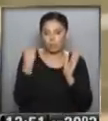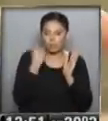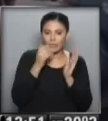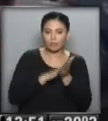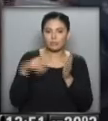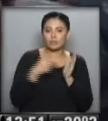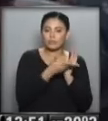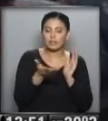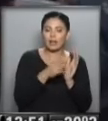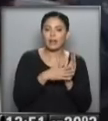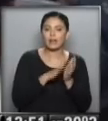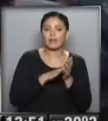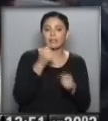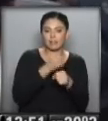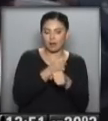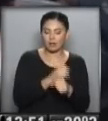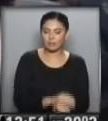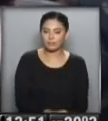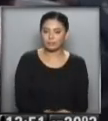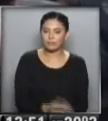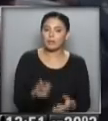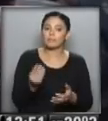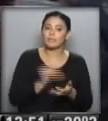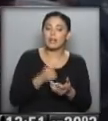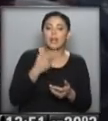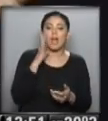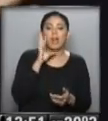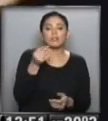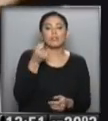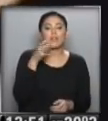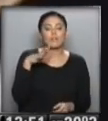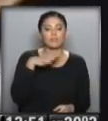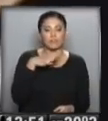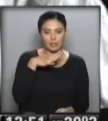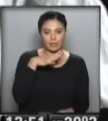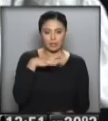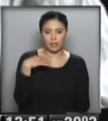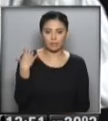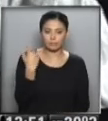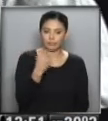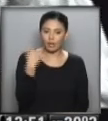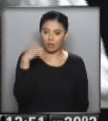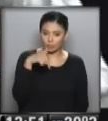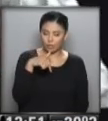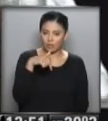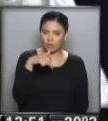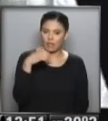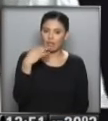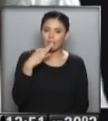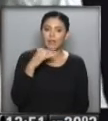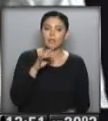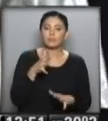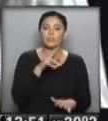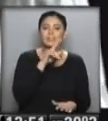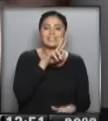tienen que ver con la cuestión del empleo. Sin embargo, hay una cuestión pendiente aún, que es que tenemos hoy, en la actualidad, un nivel de